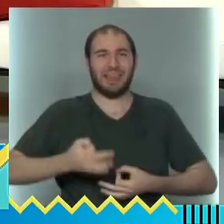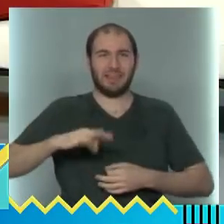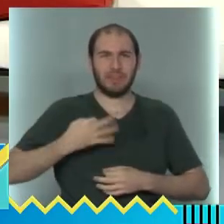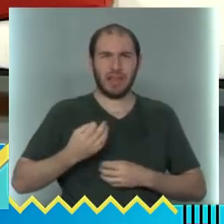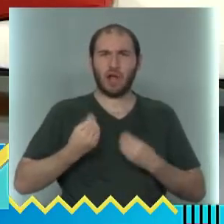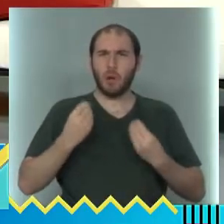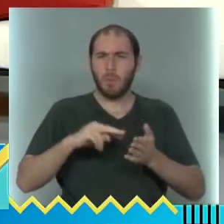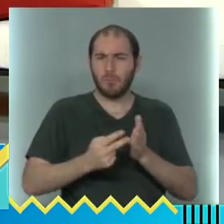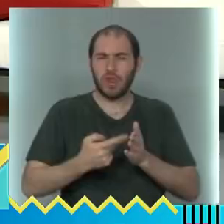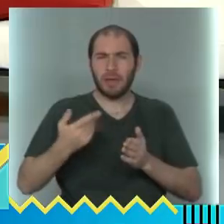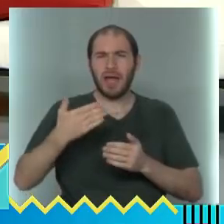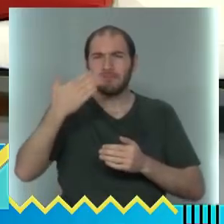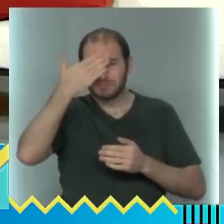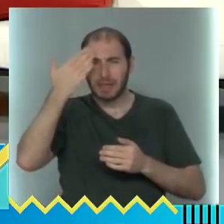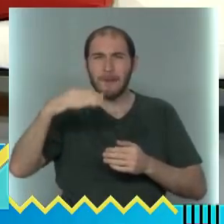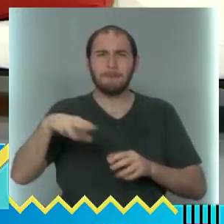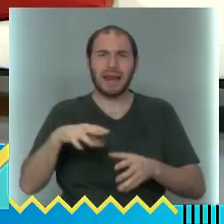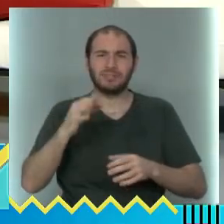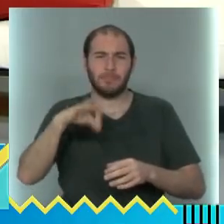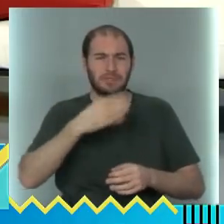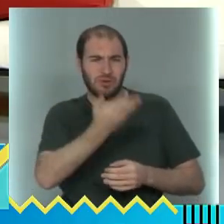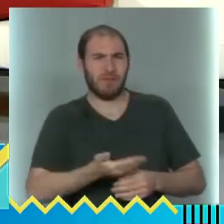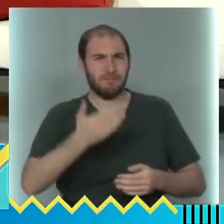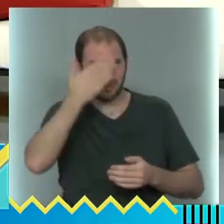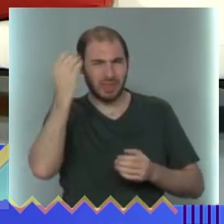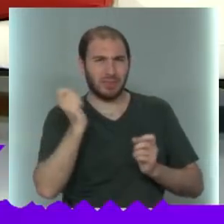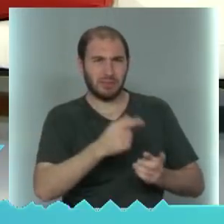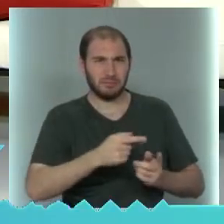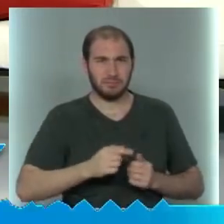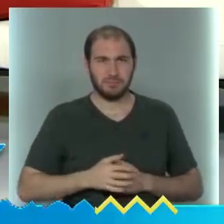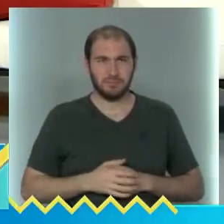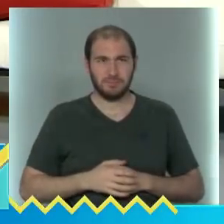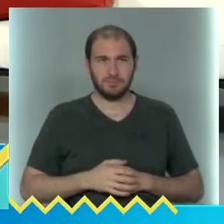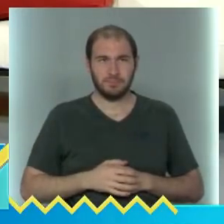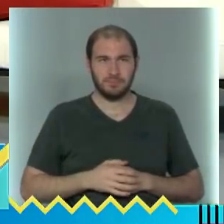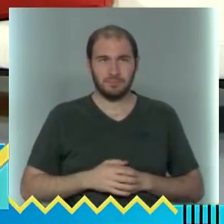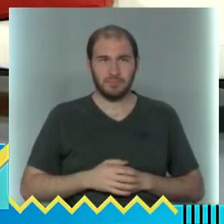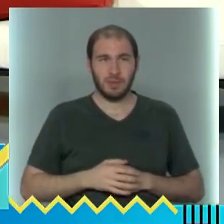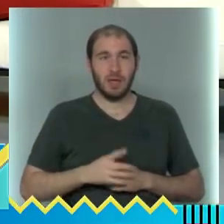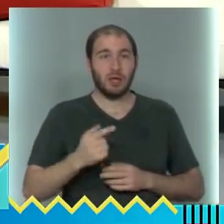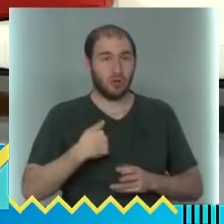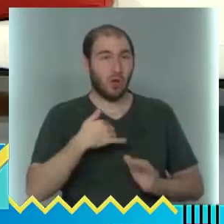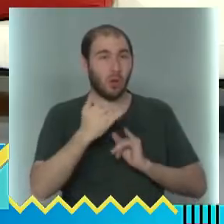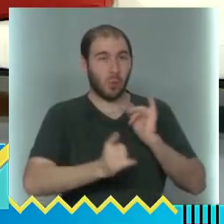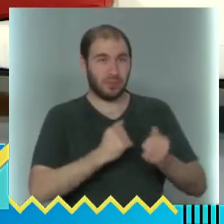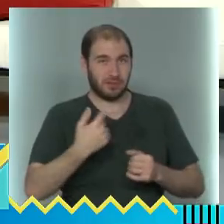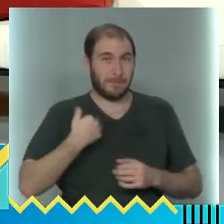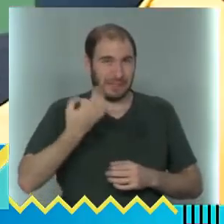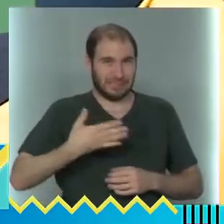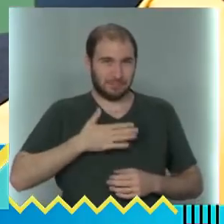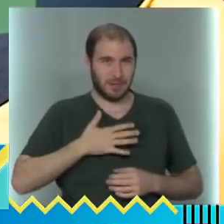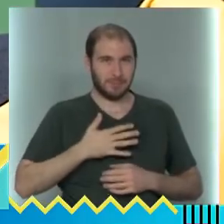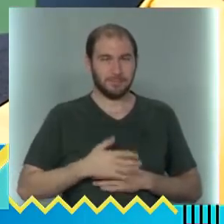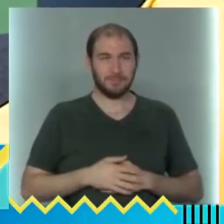¿Cómo afecta el Parkinson a la calidad de vida de esa persona que es diagnosticada? Bien, yo me voy a referir a lo que es mi especialidad,